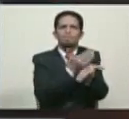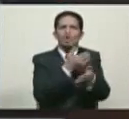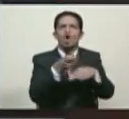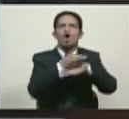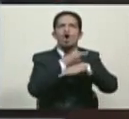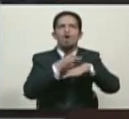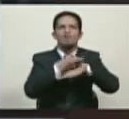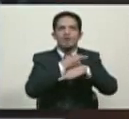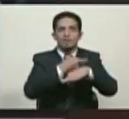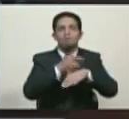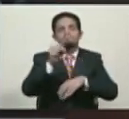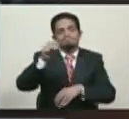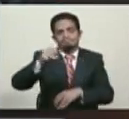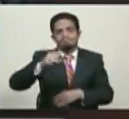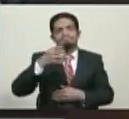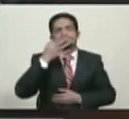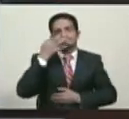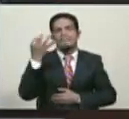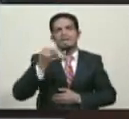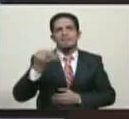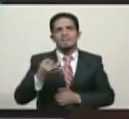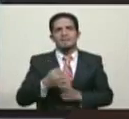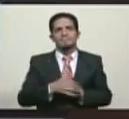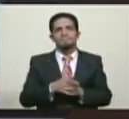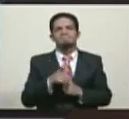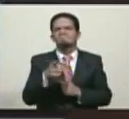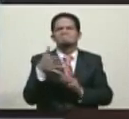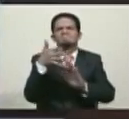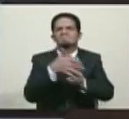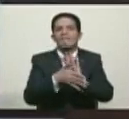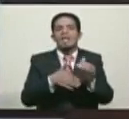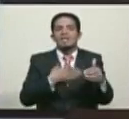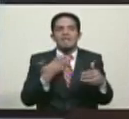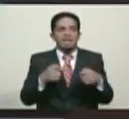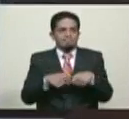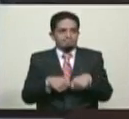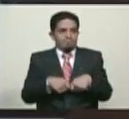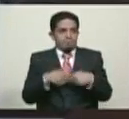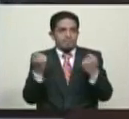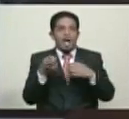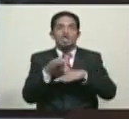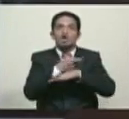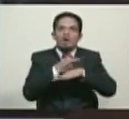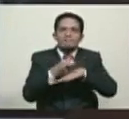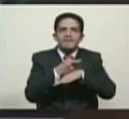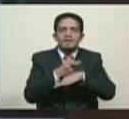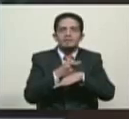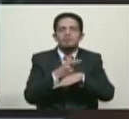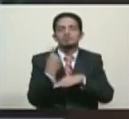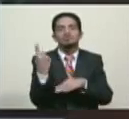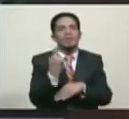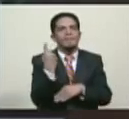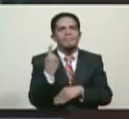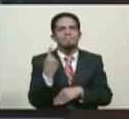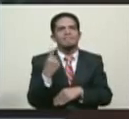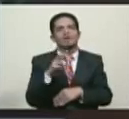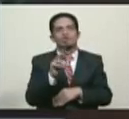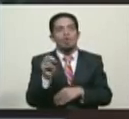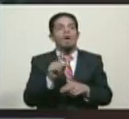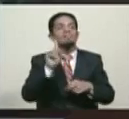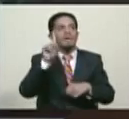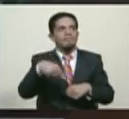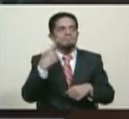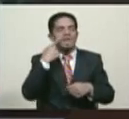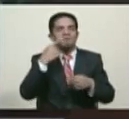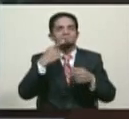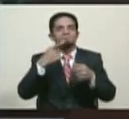Estado, pues no solo trata de mellar la estructura del gobierno ejecutivo, sino de todas las demás instituciones